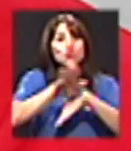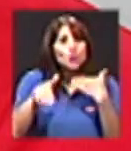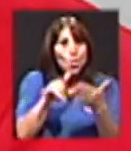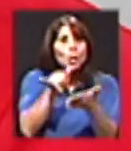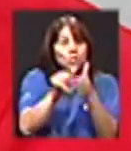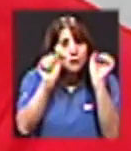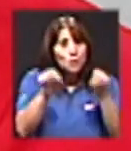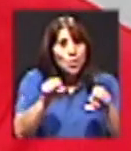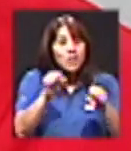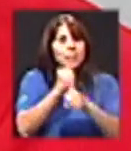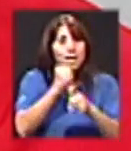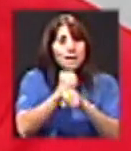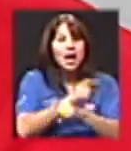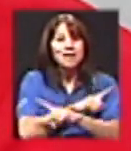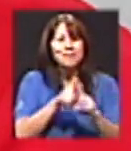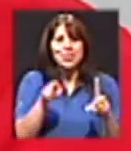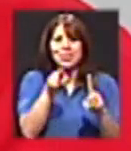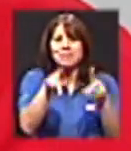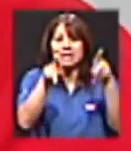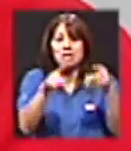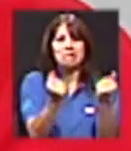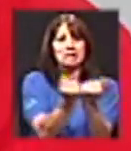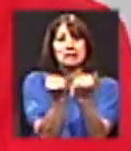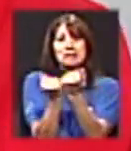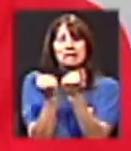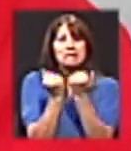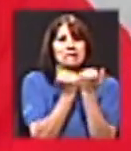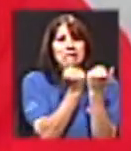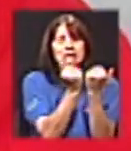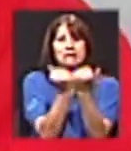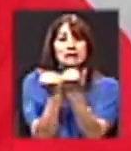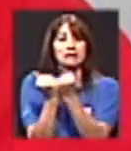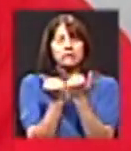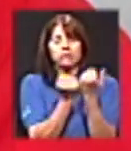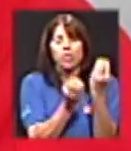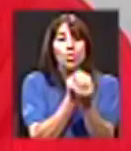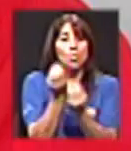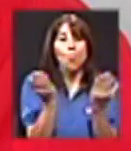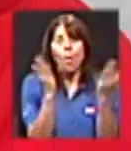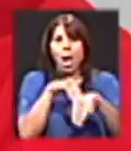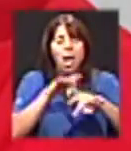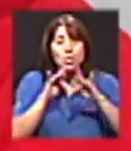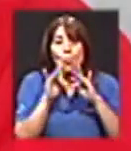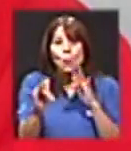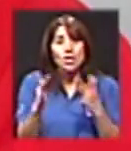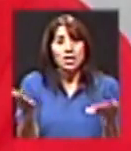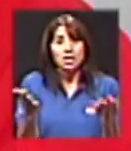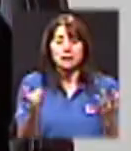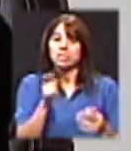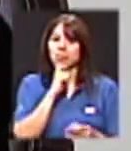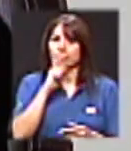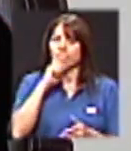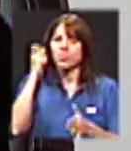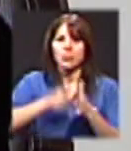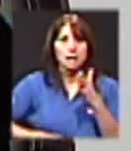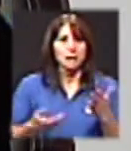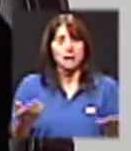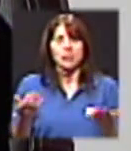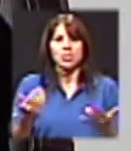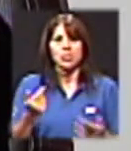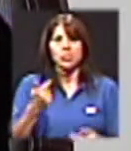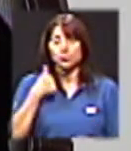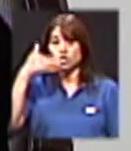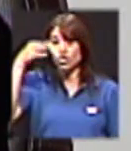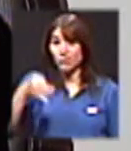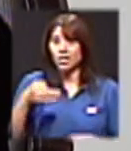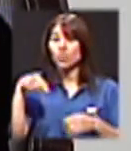tumulto los cupos para todo van a ser mucho menores, ¿verdad? Creo que es un tema que este